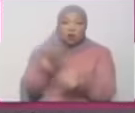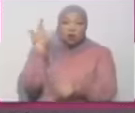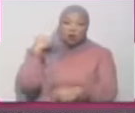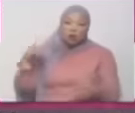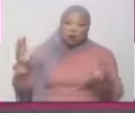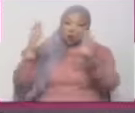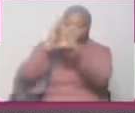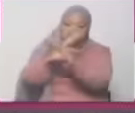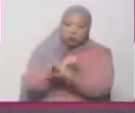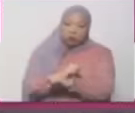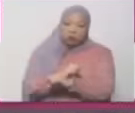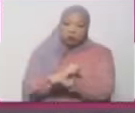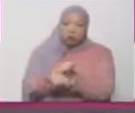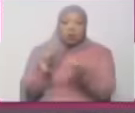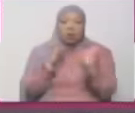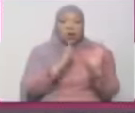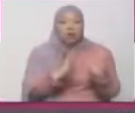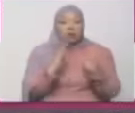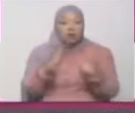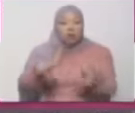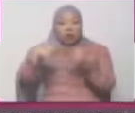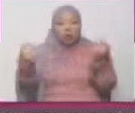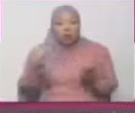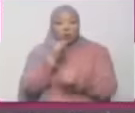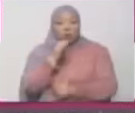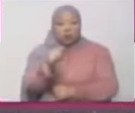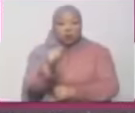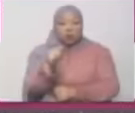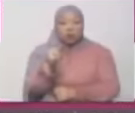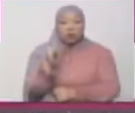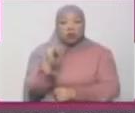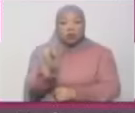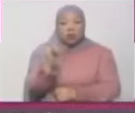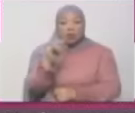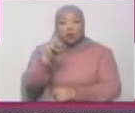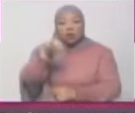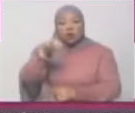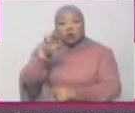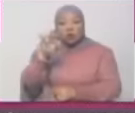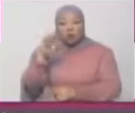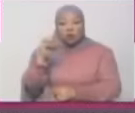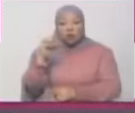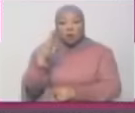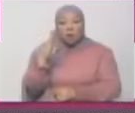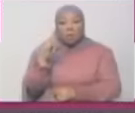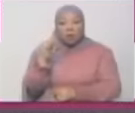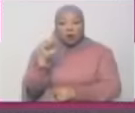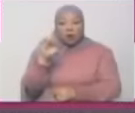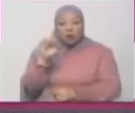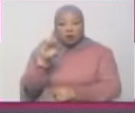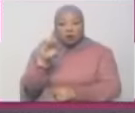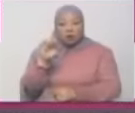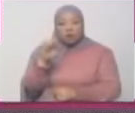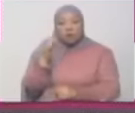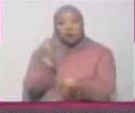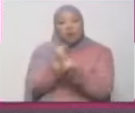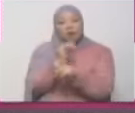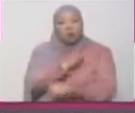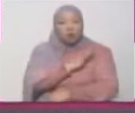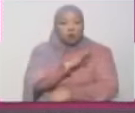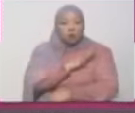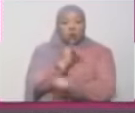vi un artículo de una agencia de noticias que llaman Infobae. Infobae es un portal de la